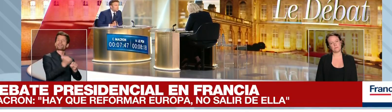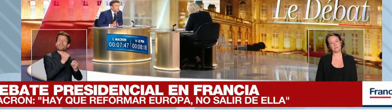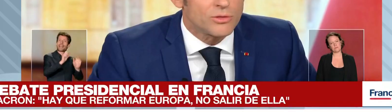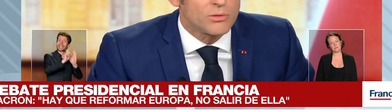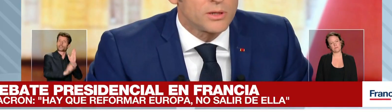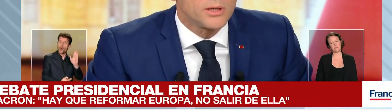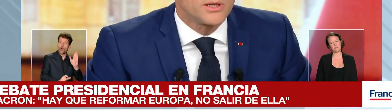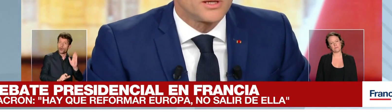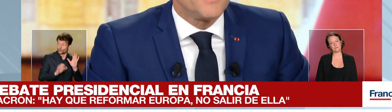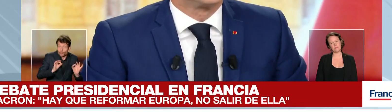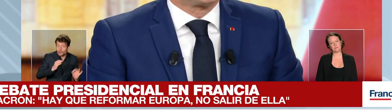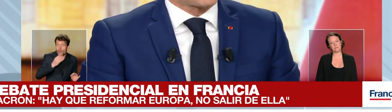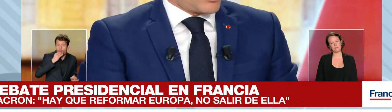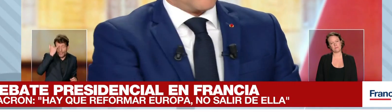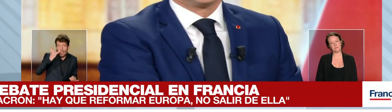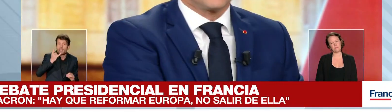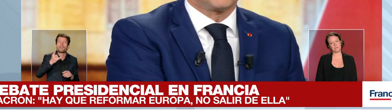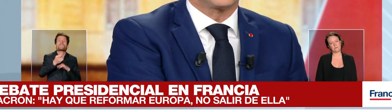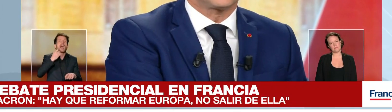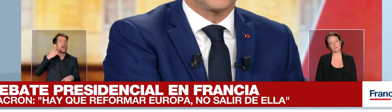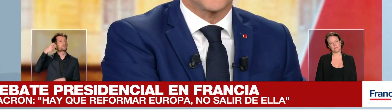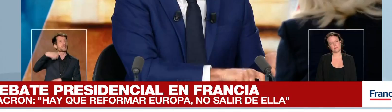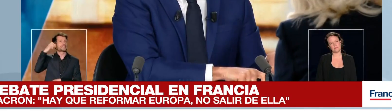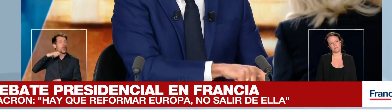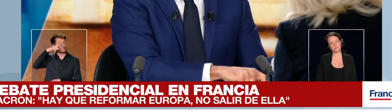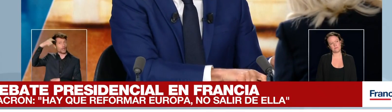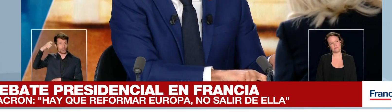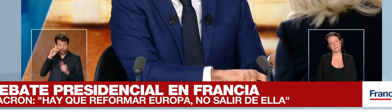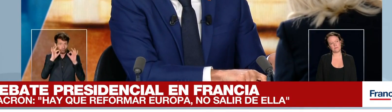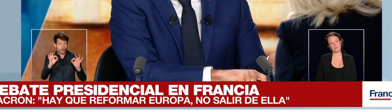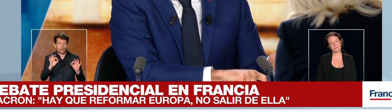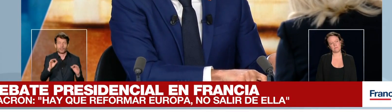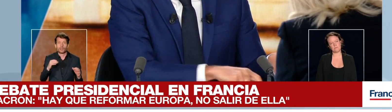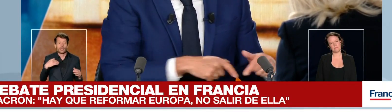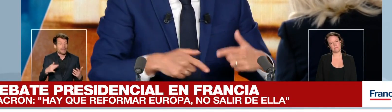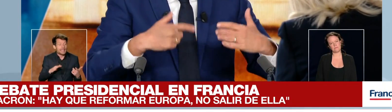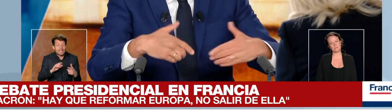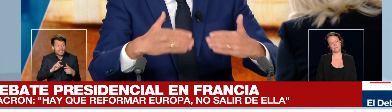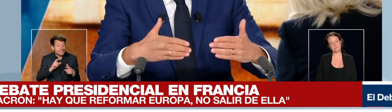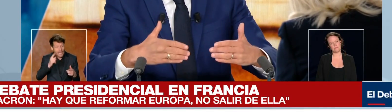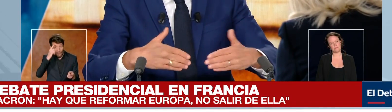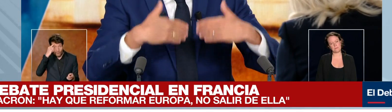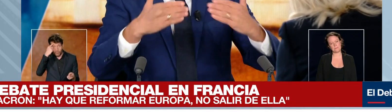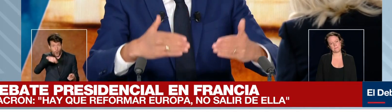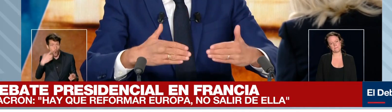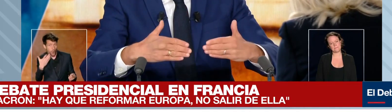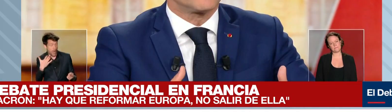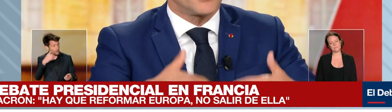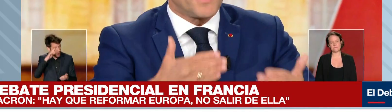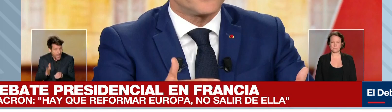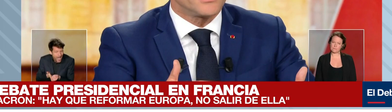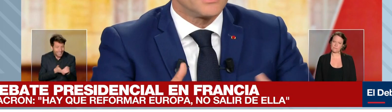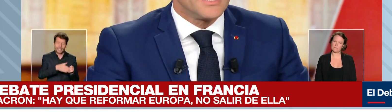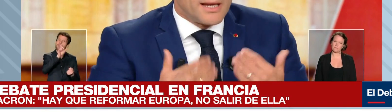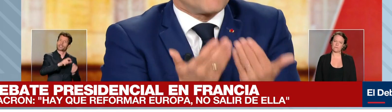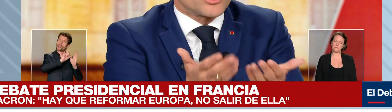las personas que trabajan en restaurantes, fue una buena medida. Y lo vimos en los precios de manera marginal. Era para ayudar a estas